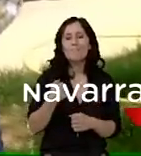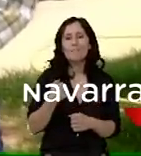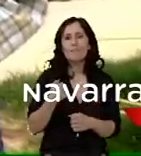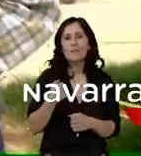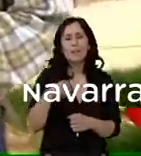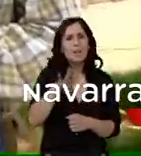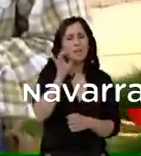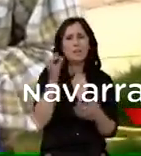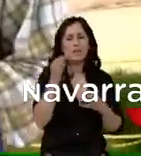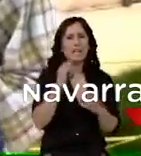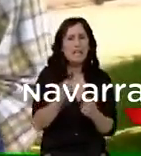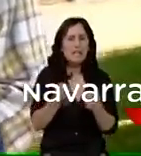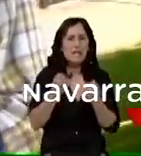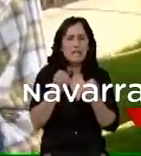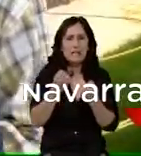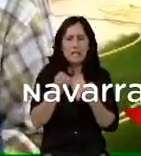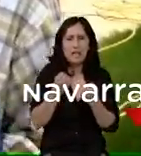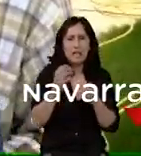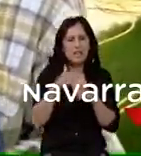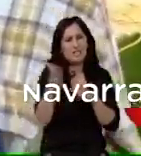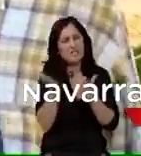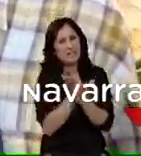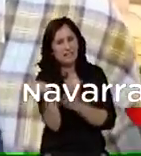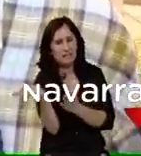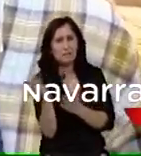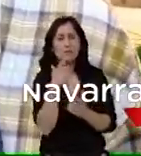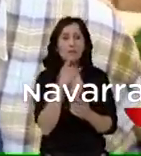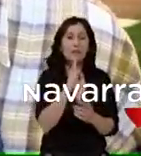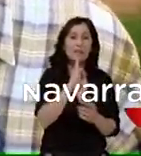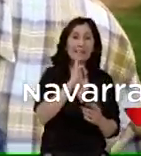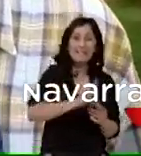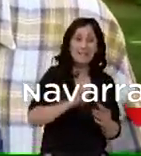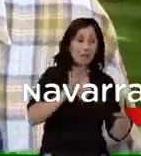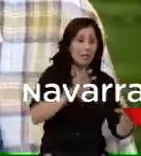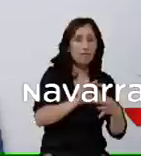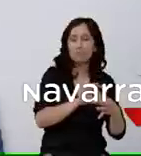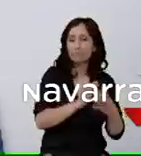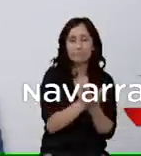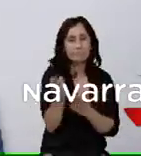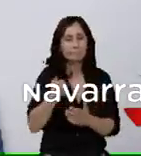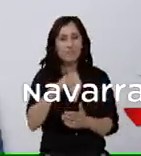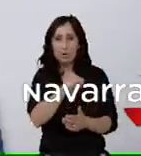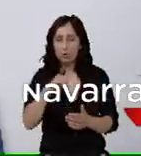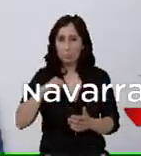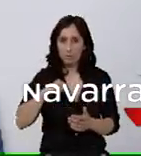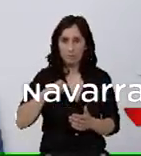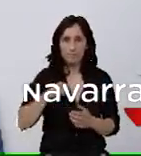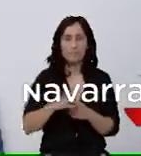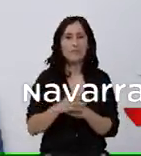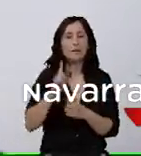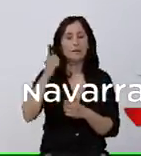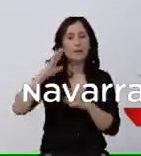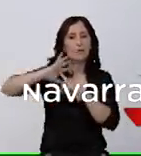energías alternativas. No estamos conectados a la red eléctrica, somos totalmente autónomos a nivel energético. Funcionamos con un